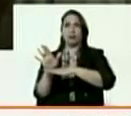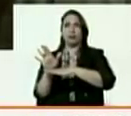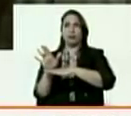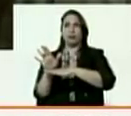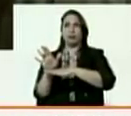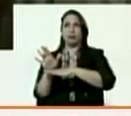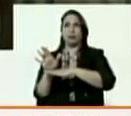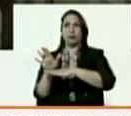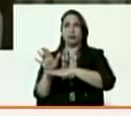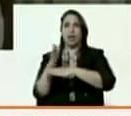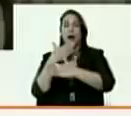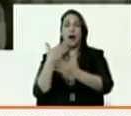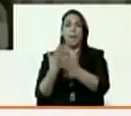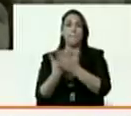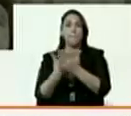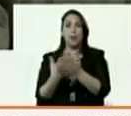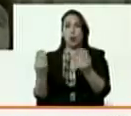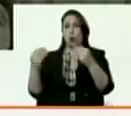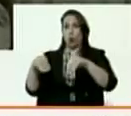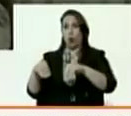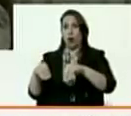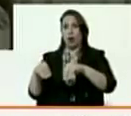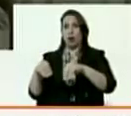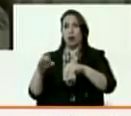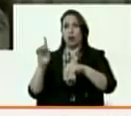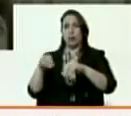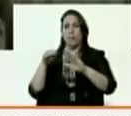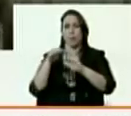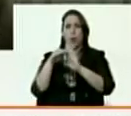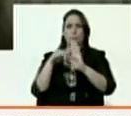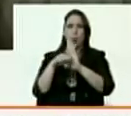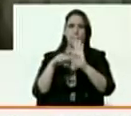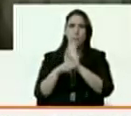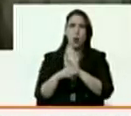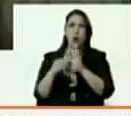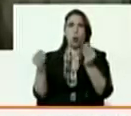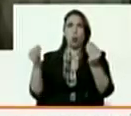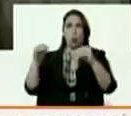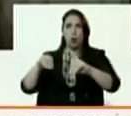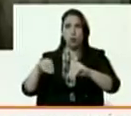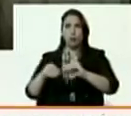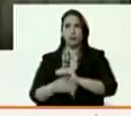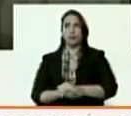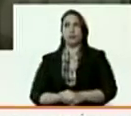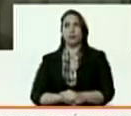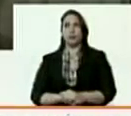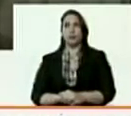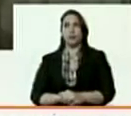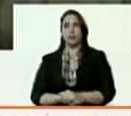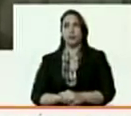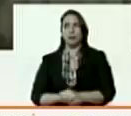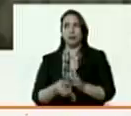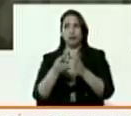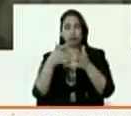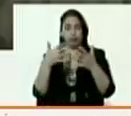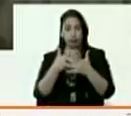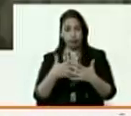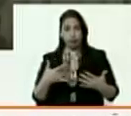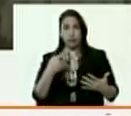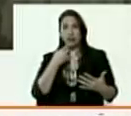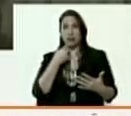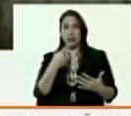en su tratado, en sus considerandos, en sus acuerdos, en su contenido,